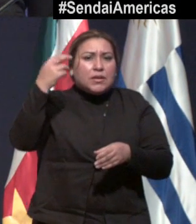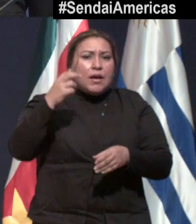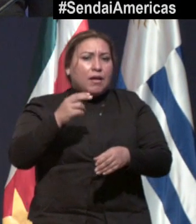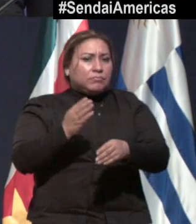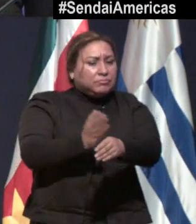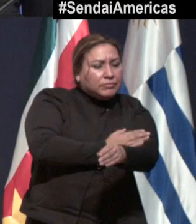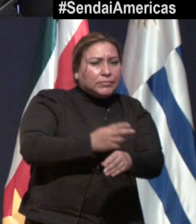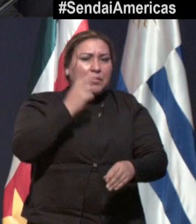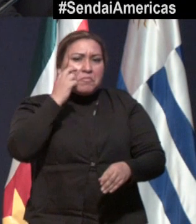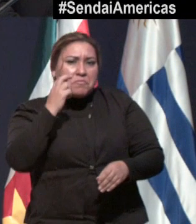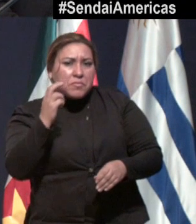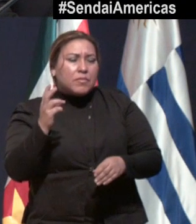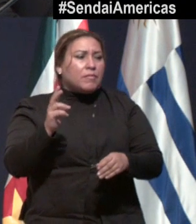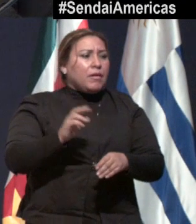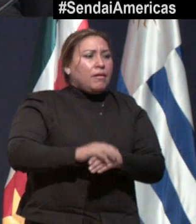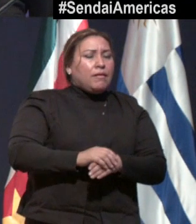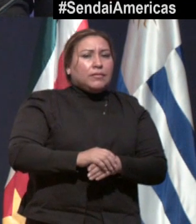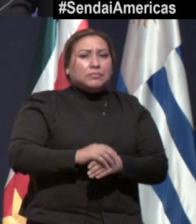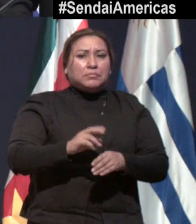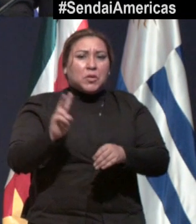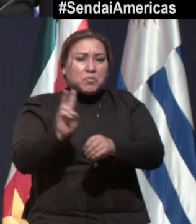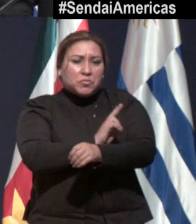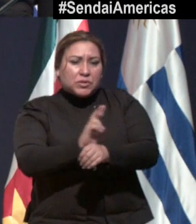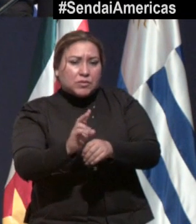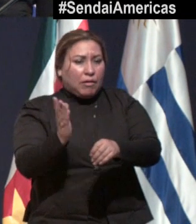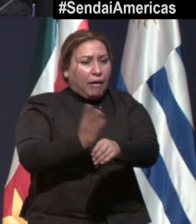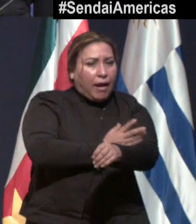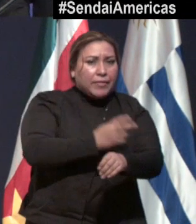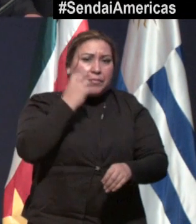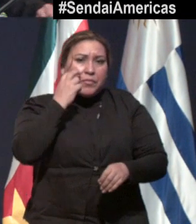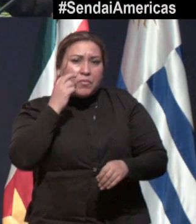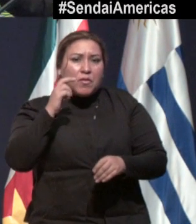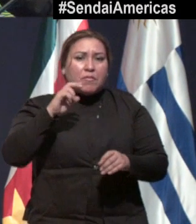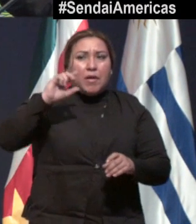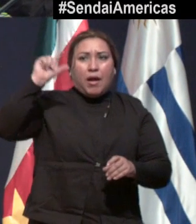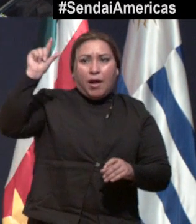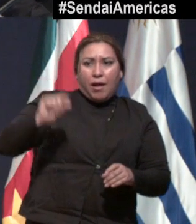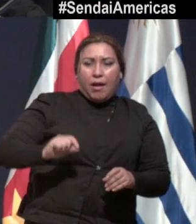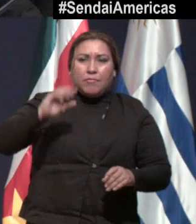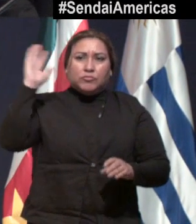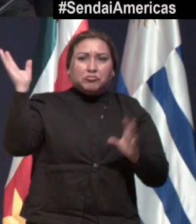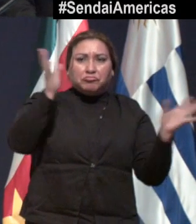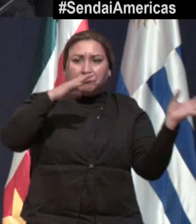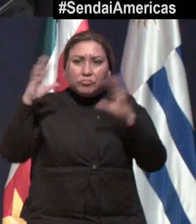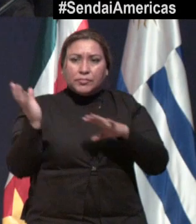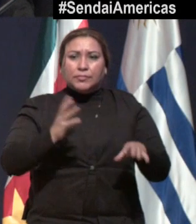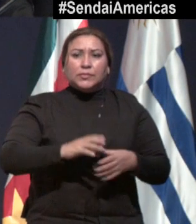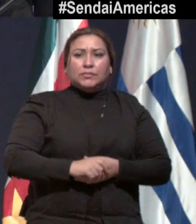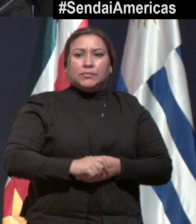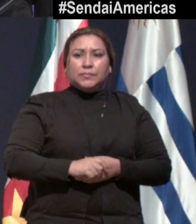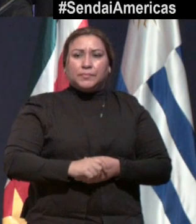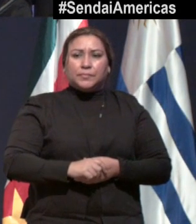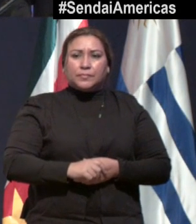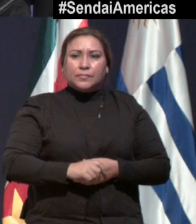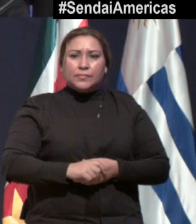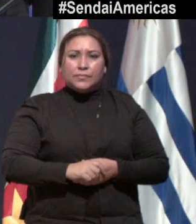los mecanismos financieros de protección frente a los desastres y otros temas relacionados con ese sector tan